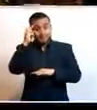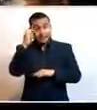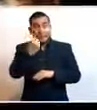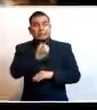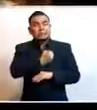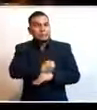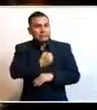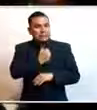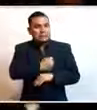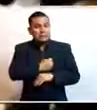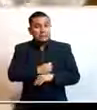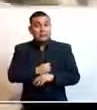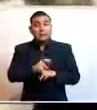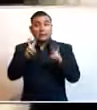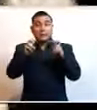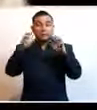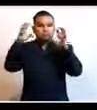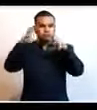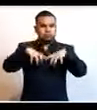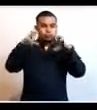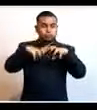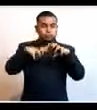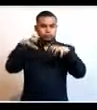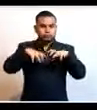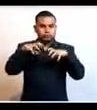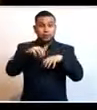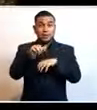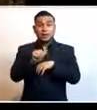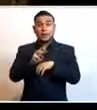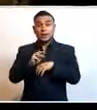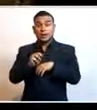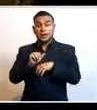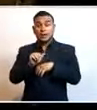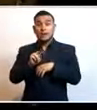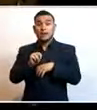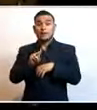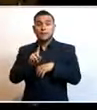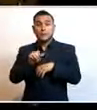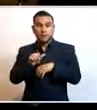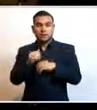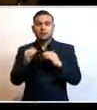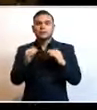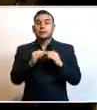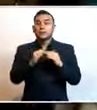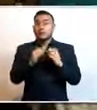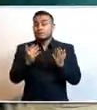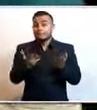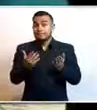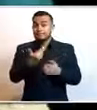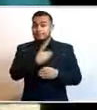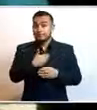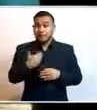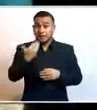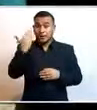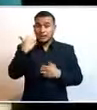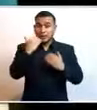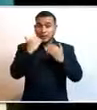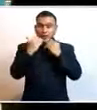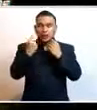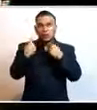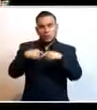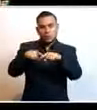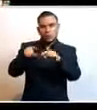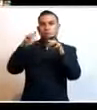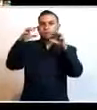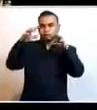afectadas por el paso de la tormenta tropical Amanda, y tal como manifestó el señor presidente, como que estas lluvias van a continuar.